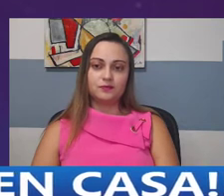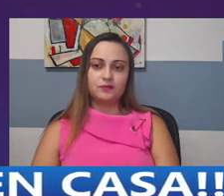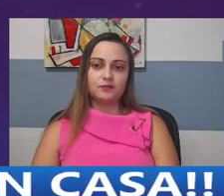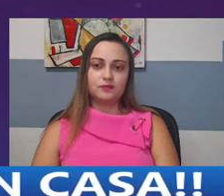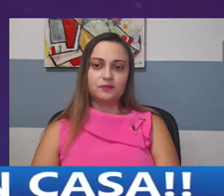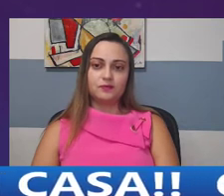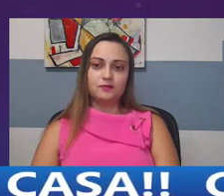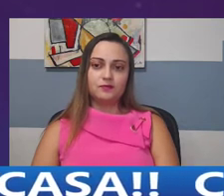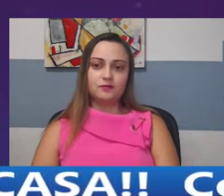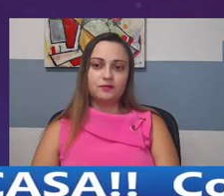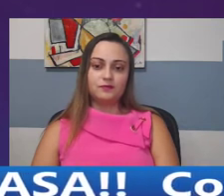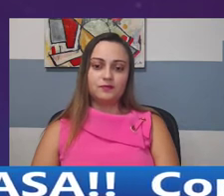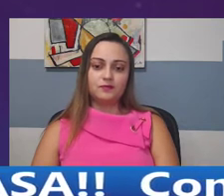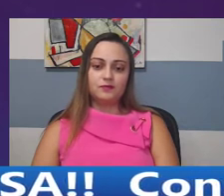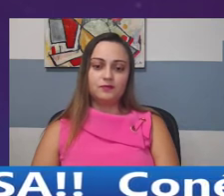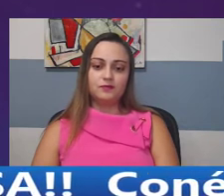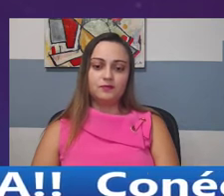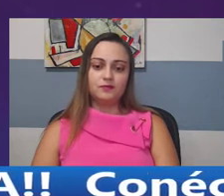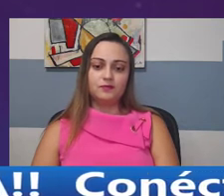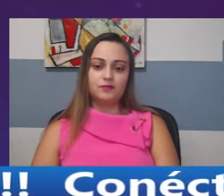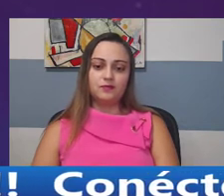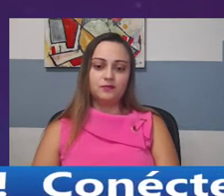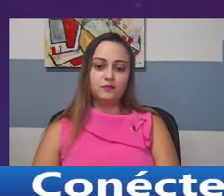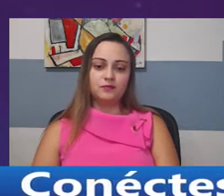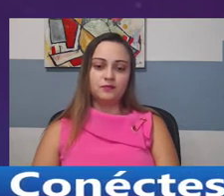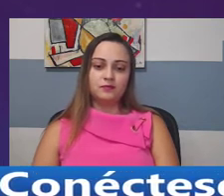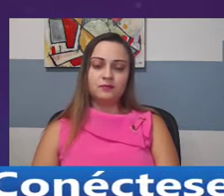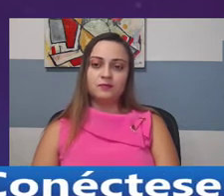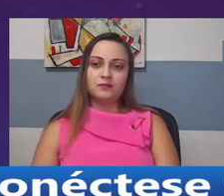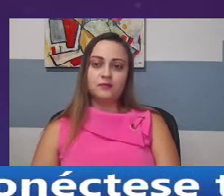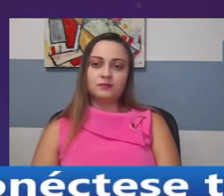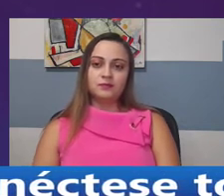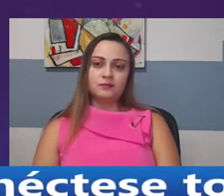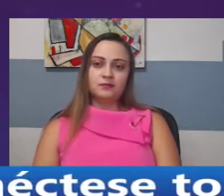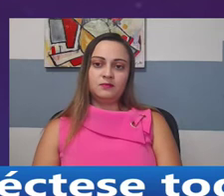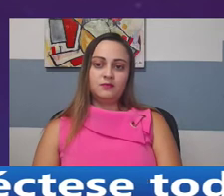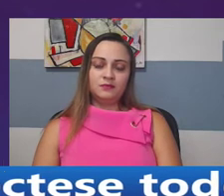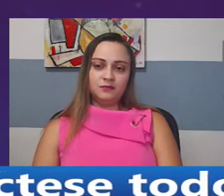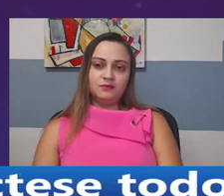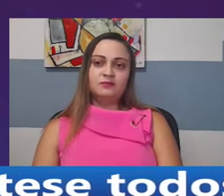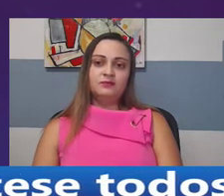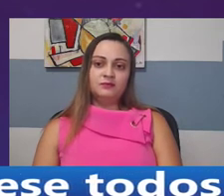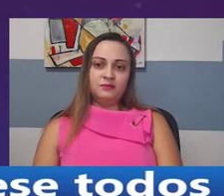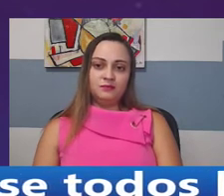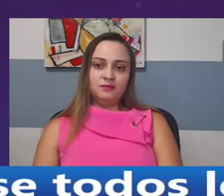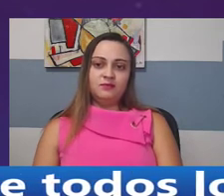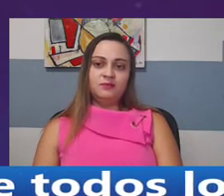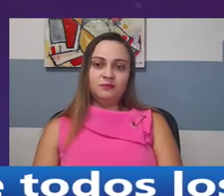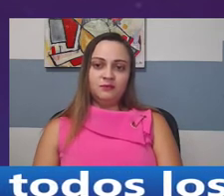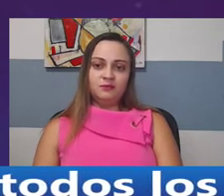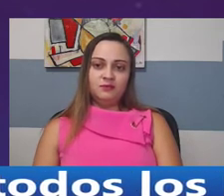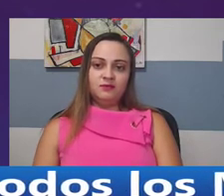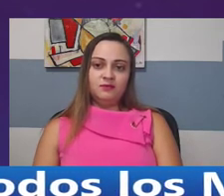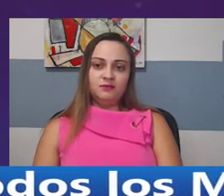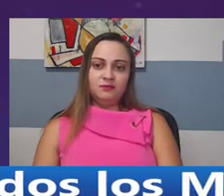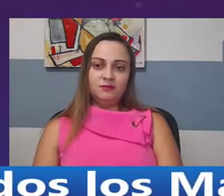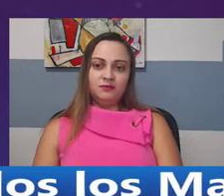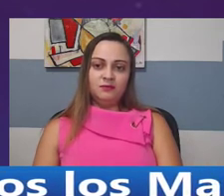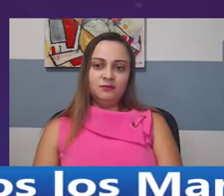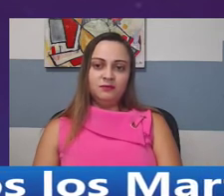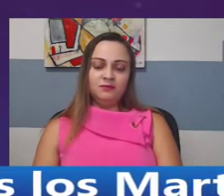y esto... He conocido a realtos que tienen 15, 20 años y bueno, no están en esa...